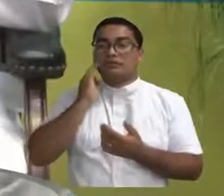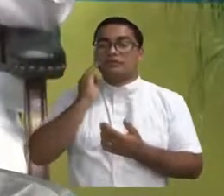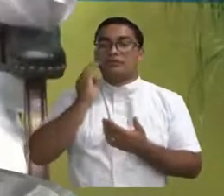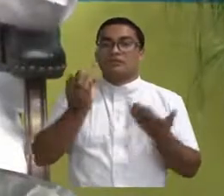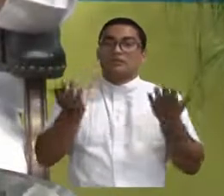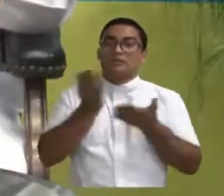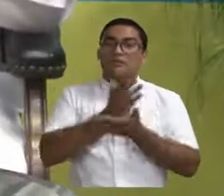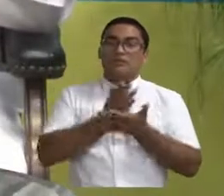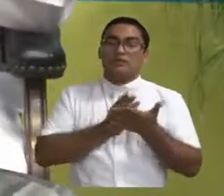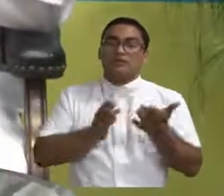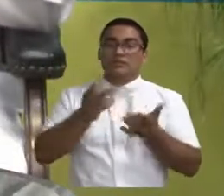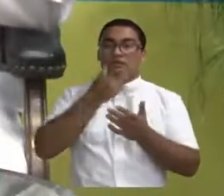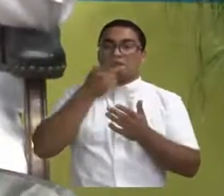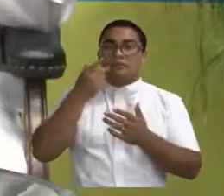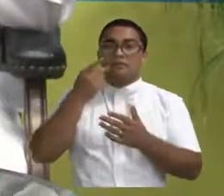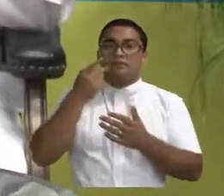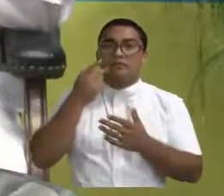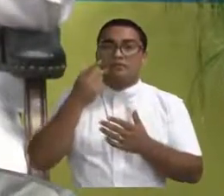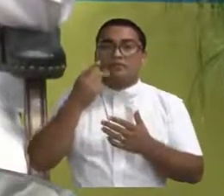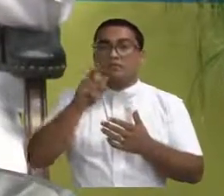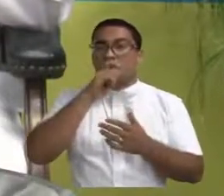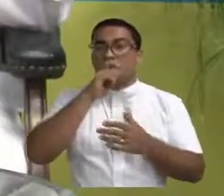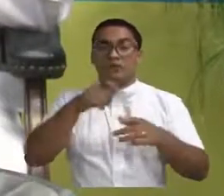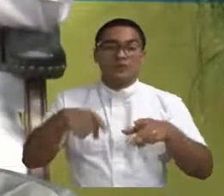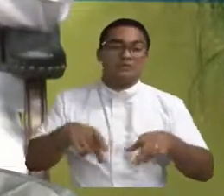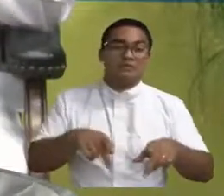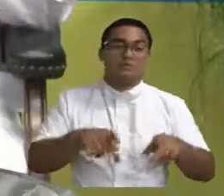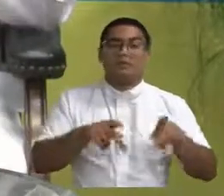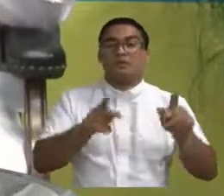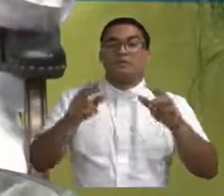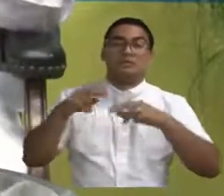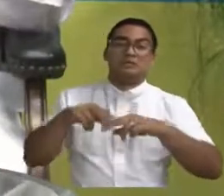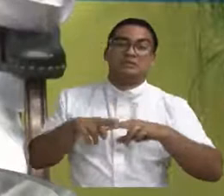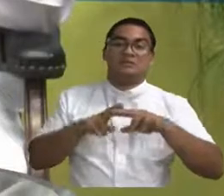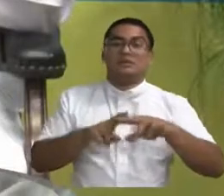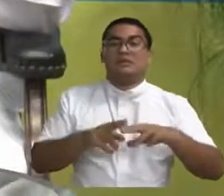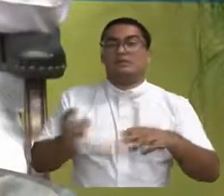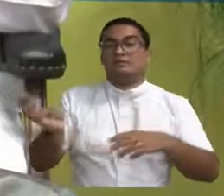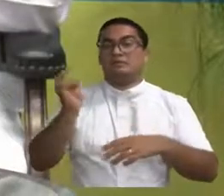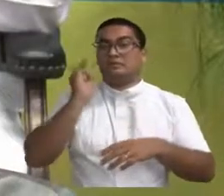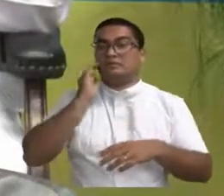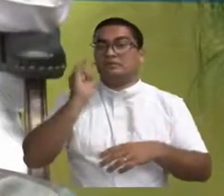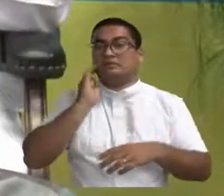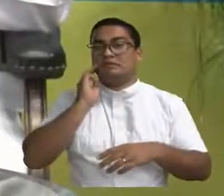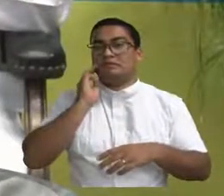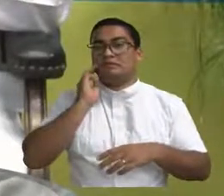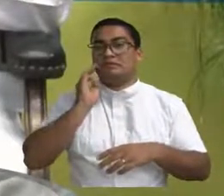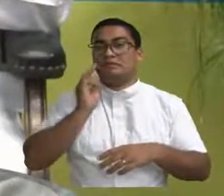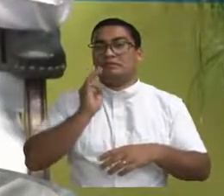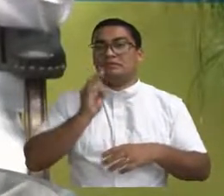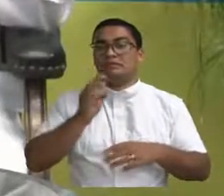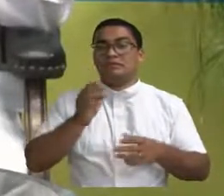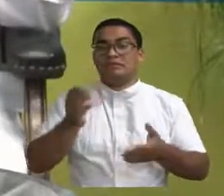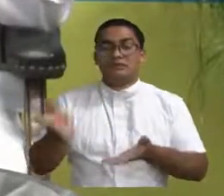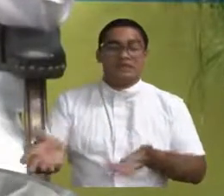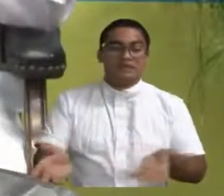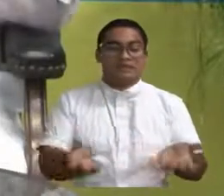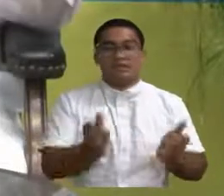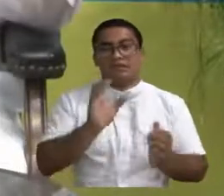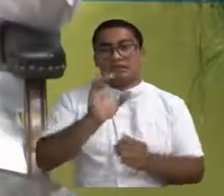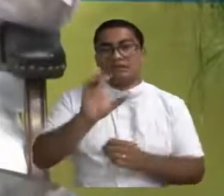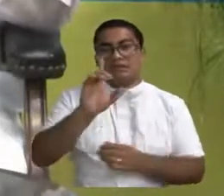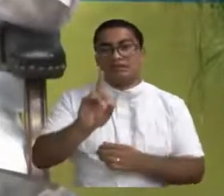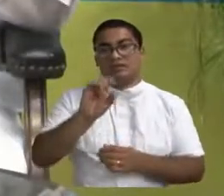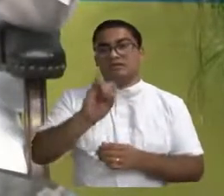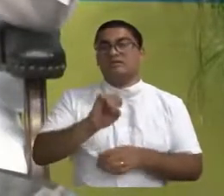algunos papás que están acostumbrados a salir, a ir a los parques, sobre todo las mamás que tienen niños en guardería, tratar de conseguir a